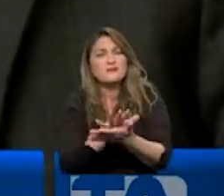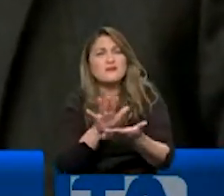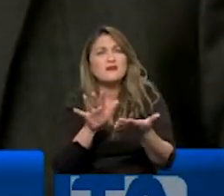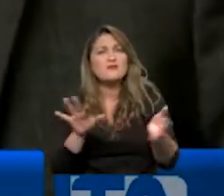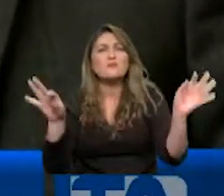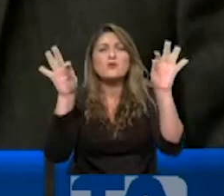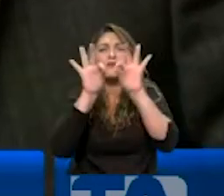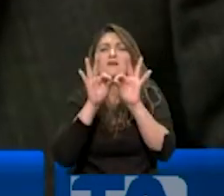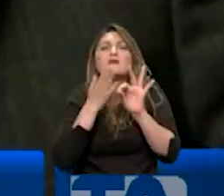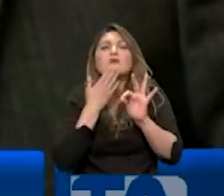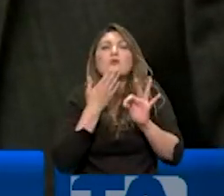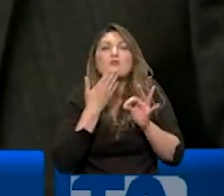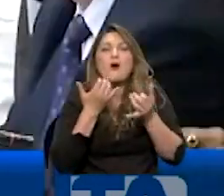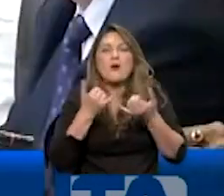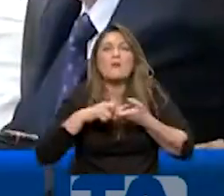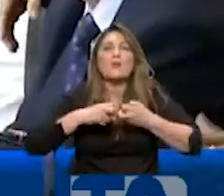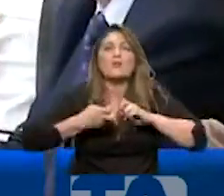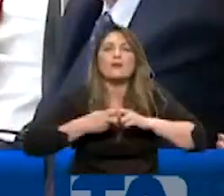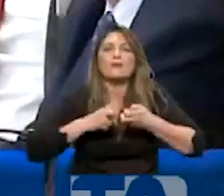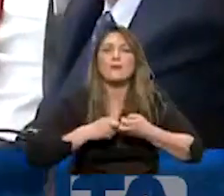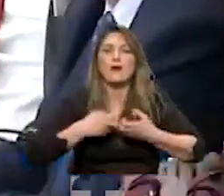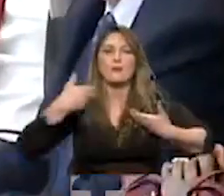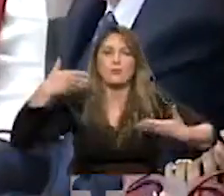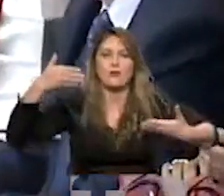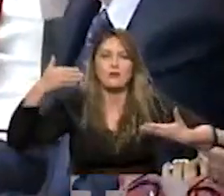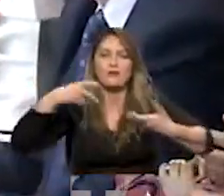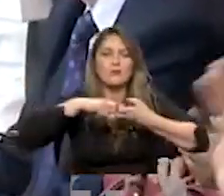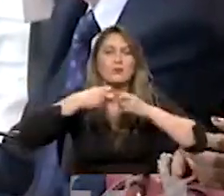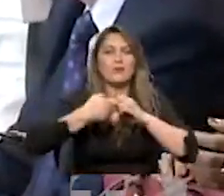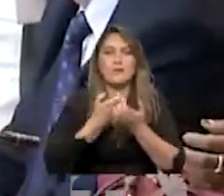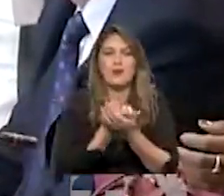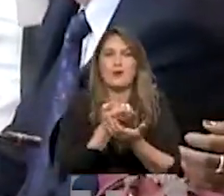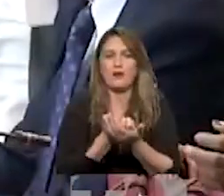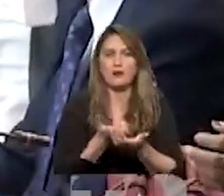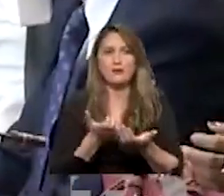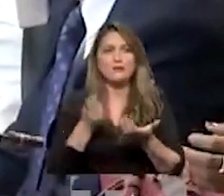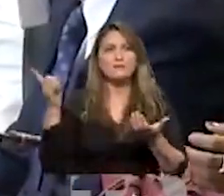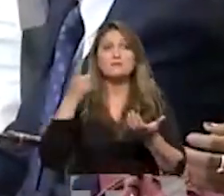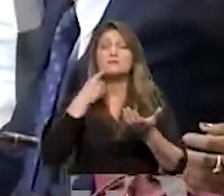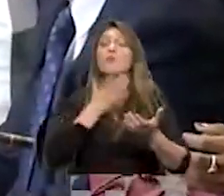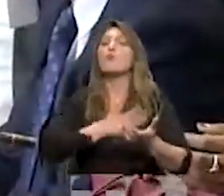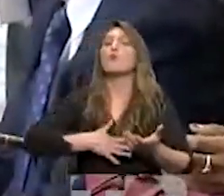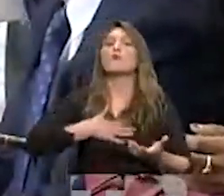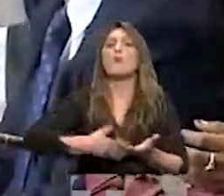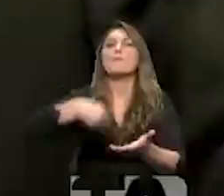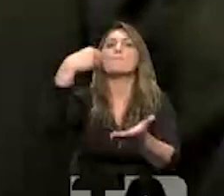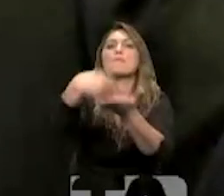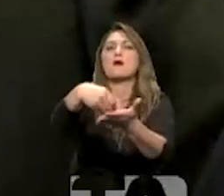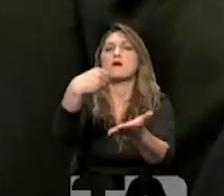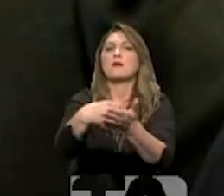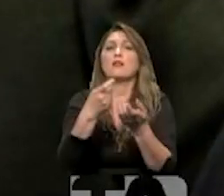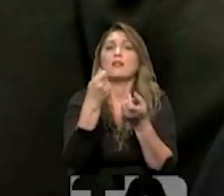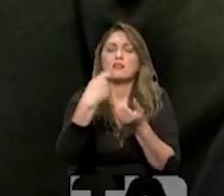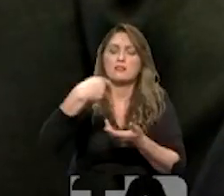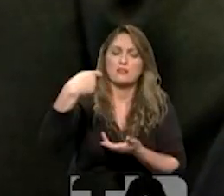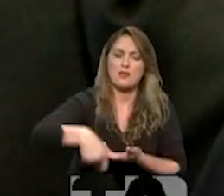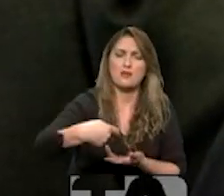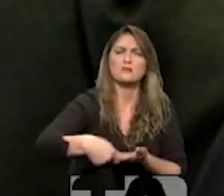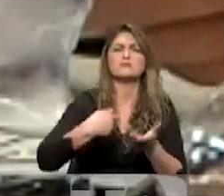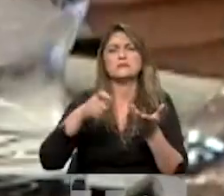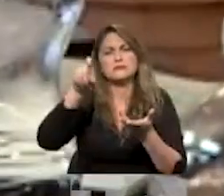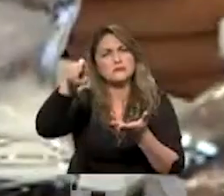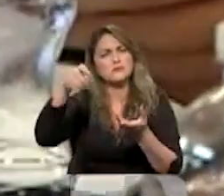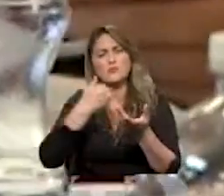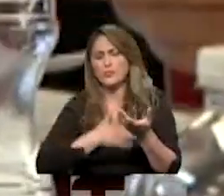sino por la condición fiscal que se vive. Señor asambleísta, queremos el pago en efectivo. Es así que incluso los asambleístas